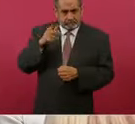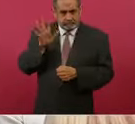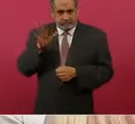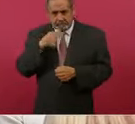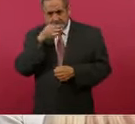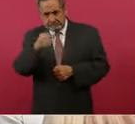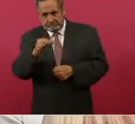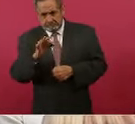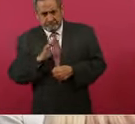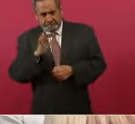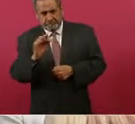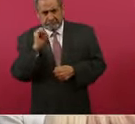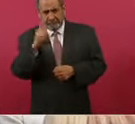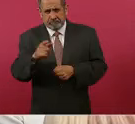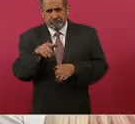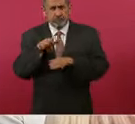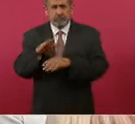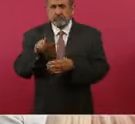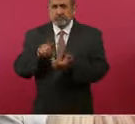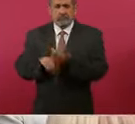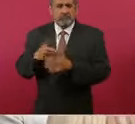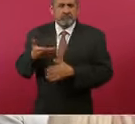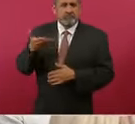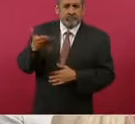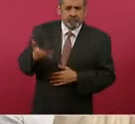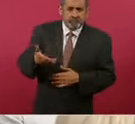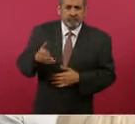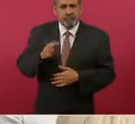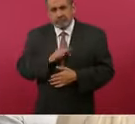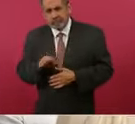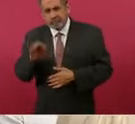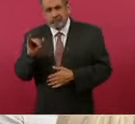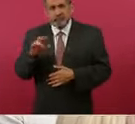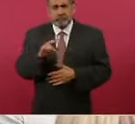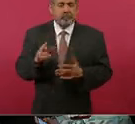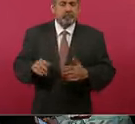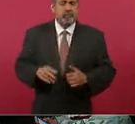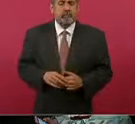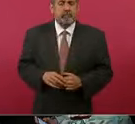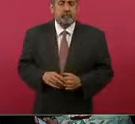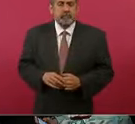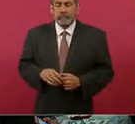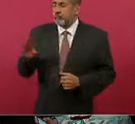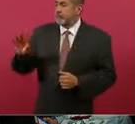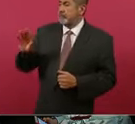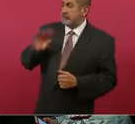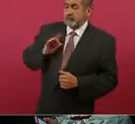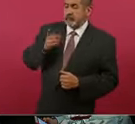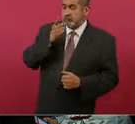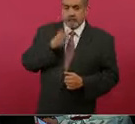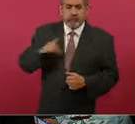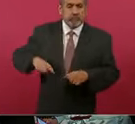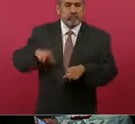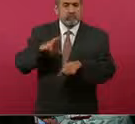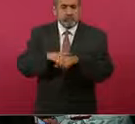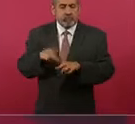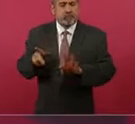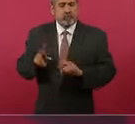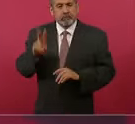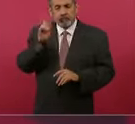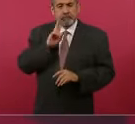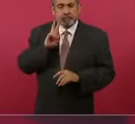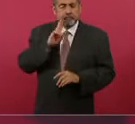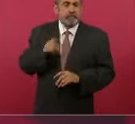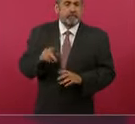informado algunos avances de esta petición, si ha habido buena respuesta. Ya me dijo el gobernador que se está